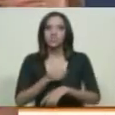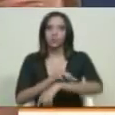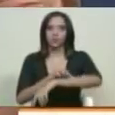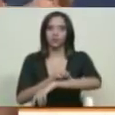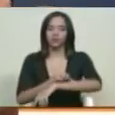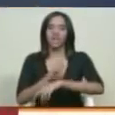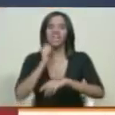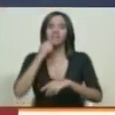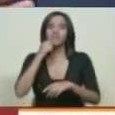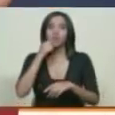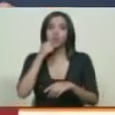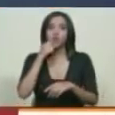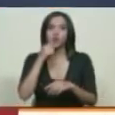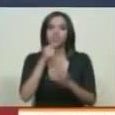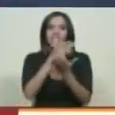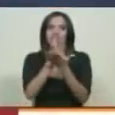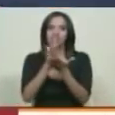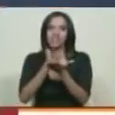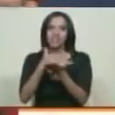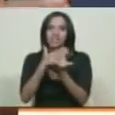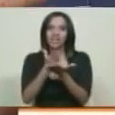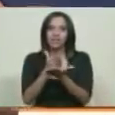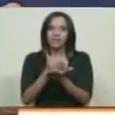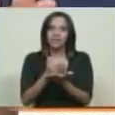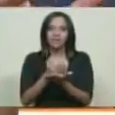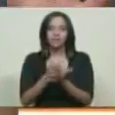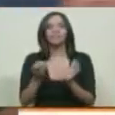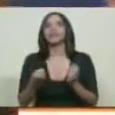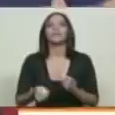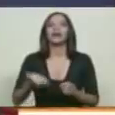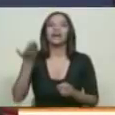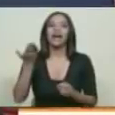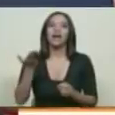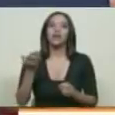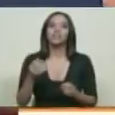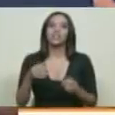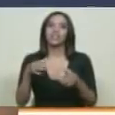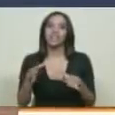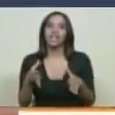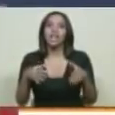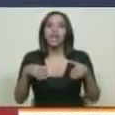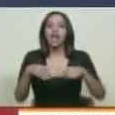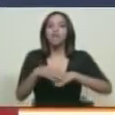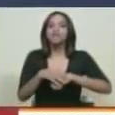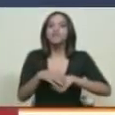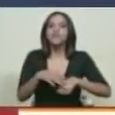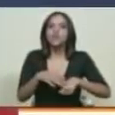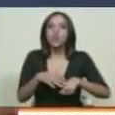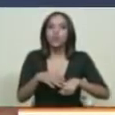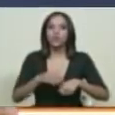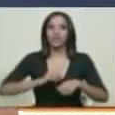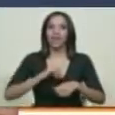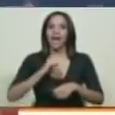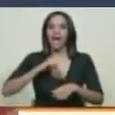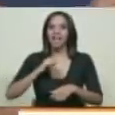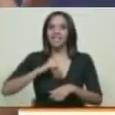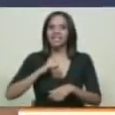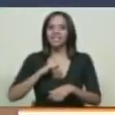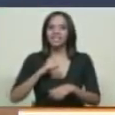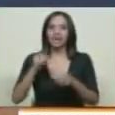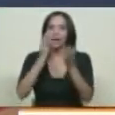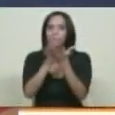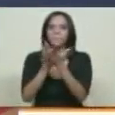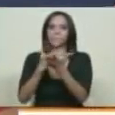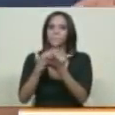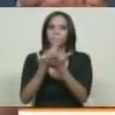lo están vendiendo completo, sino que te lo están vendiendo en corte para venderlo más caro. Eso te venden el muslo. Te venden la lista, todo te lo venden aparte. Bueno, el pollo completo